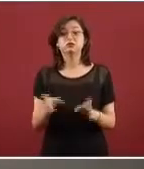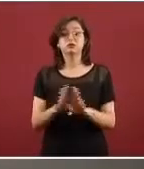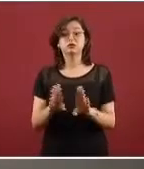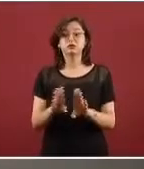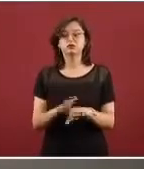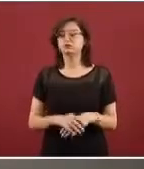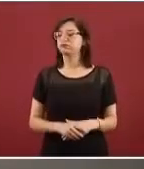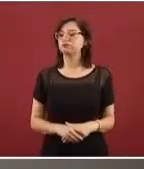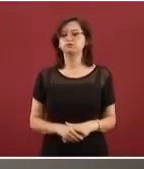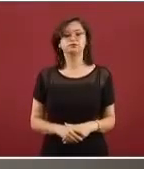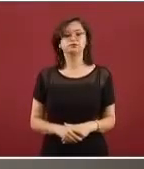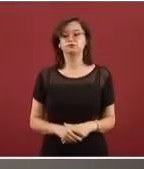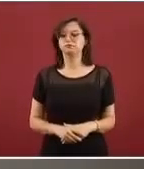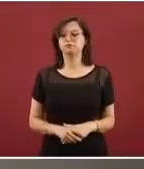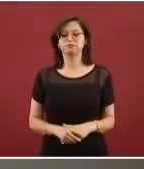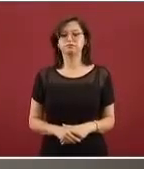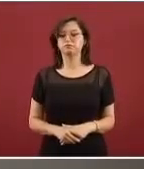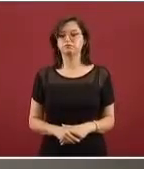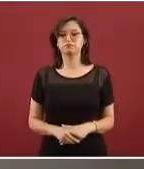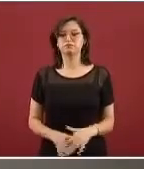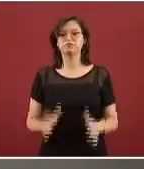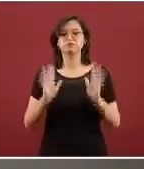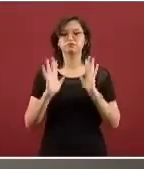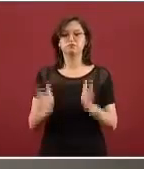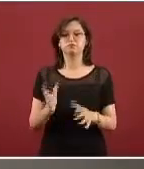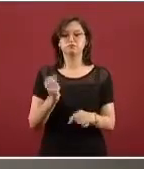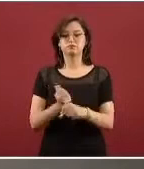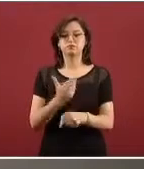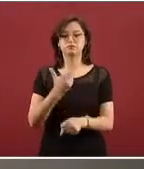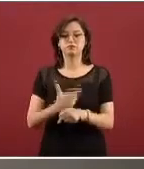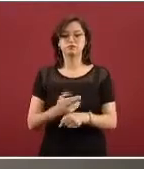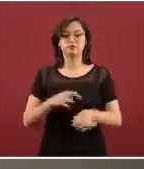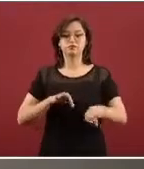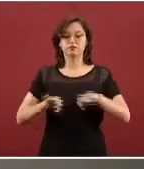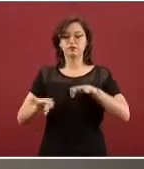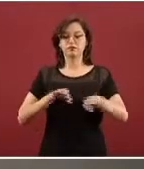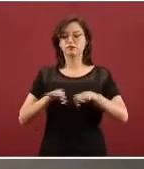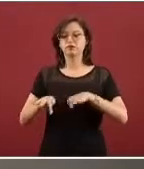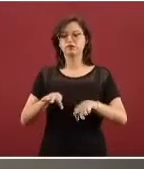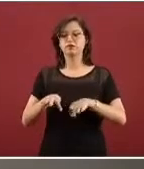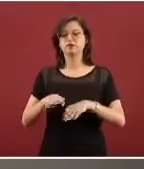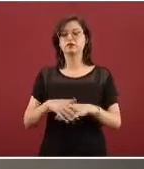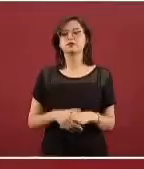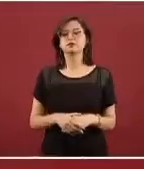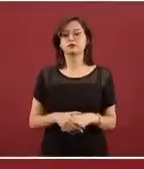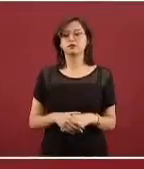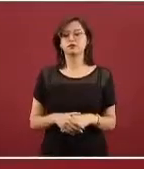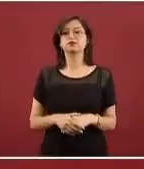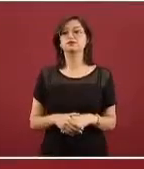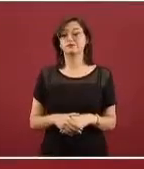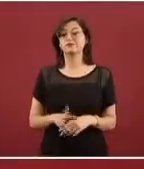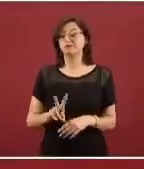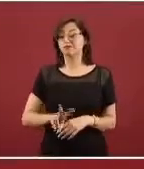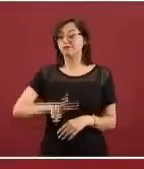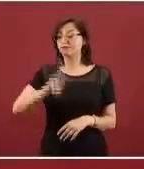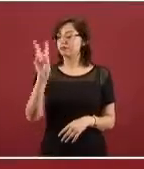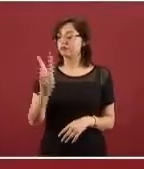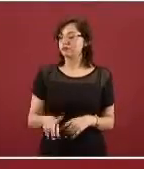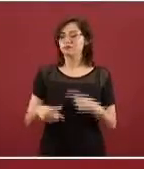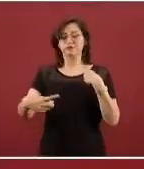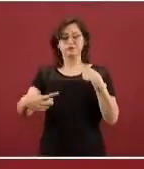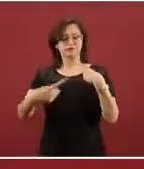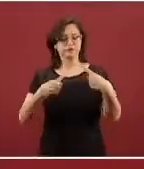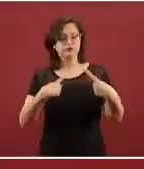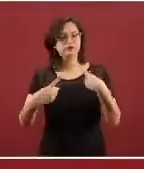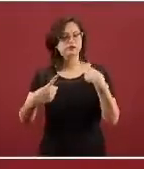No, según nos explicó la secretaria de Trabajo, consejero jurídico, créeme que fue uno de los más largos